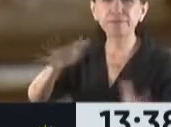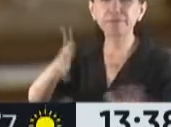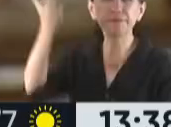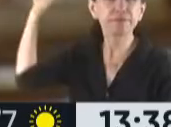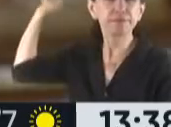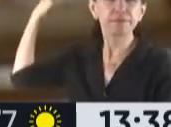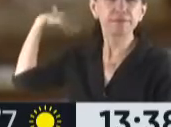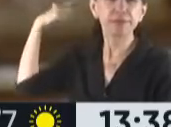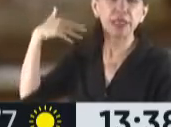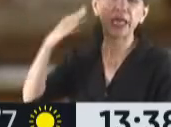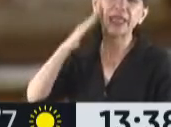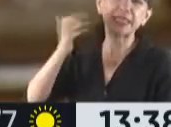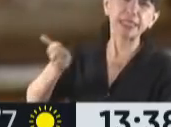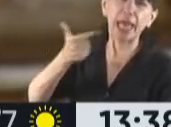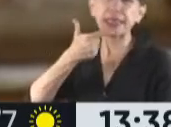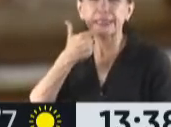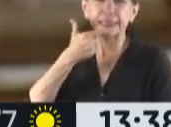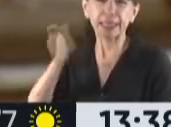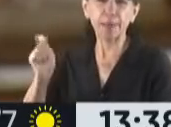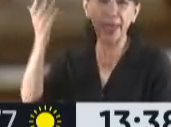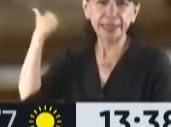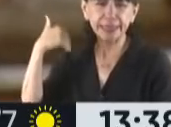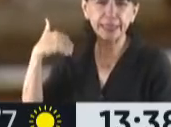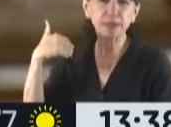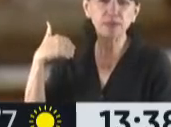hace 16 o 17 meses ya